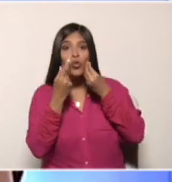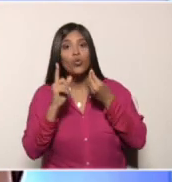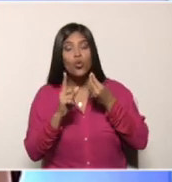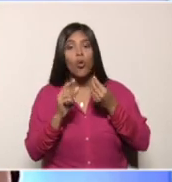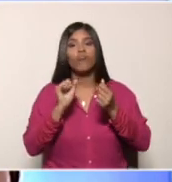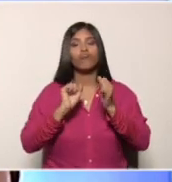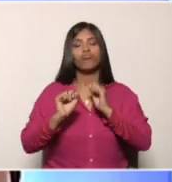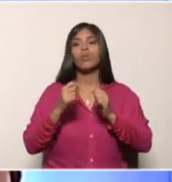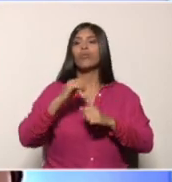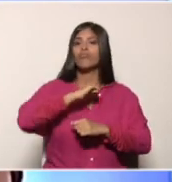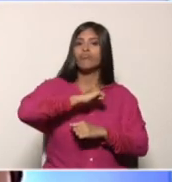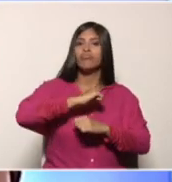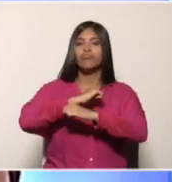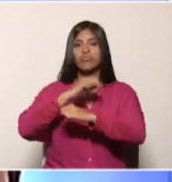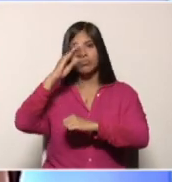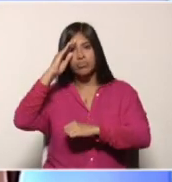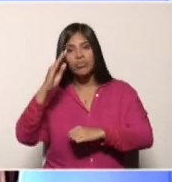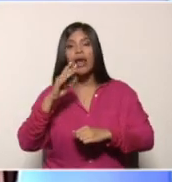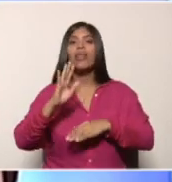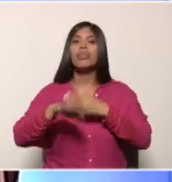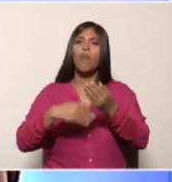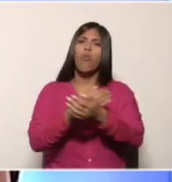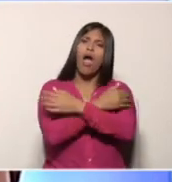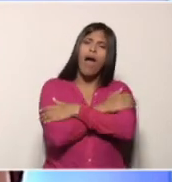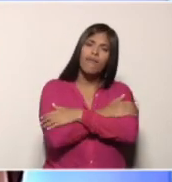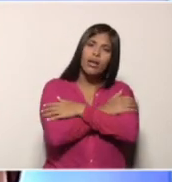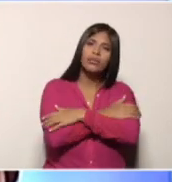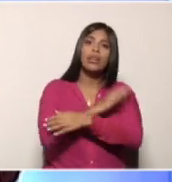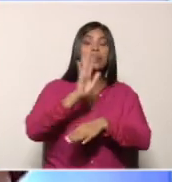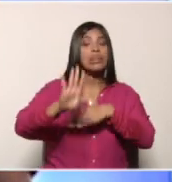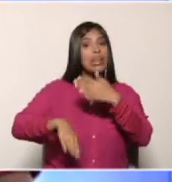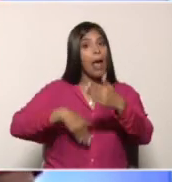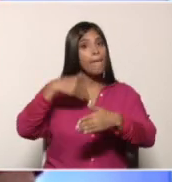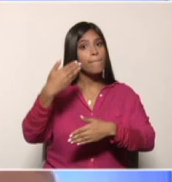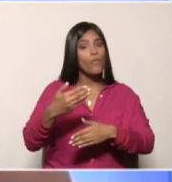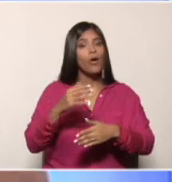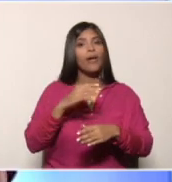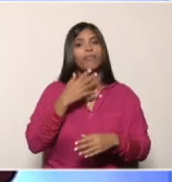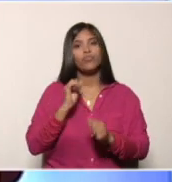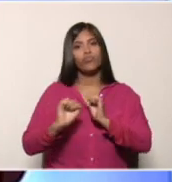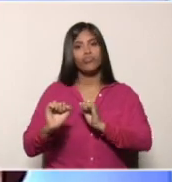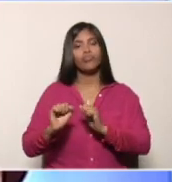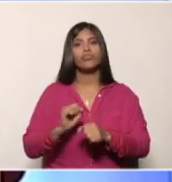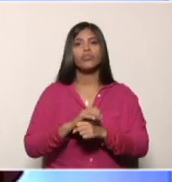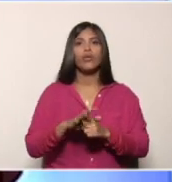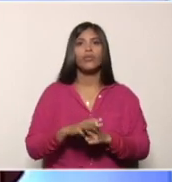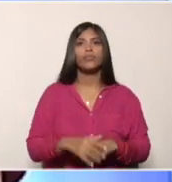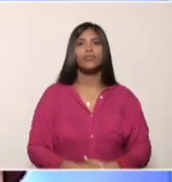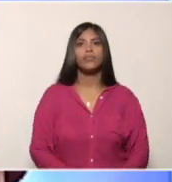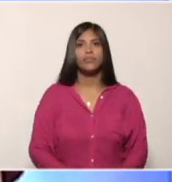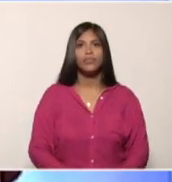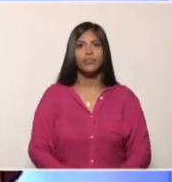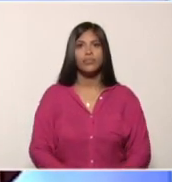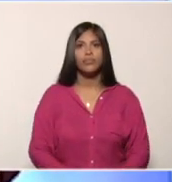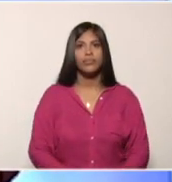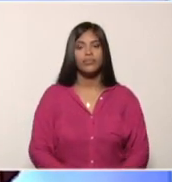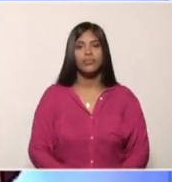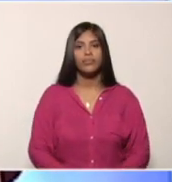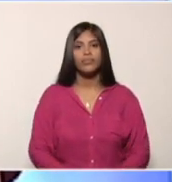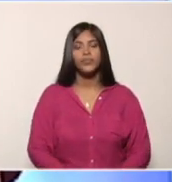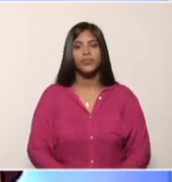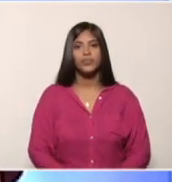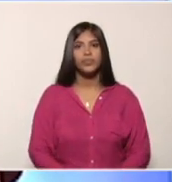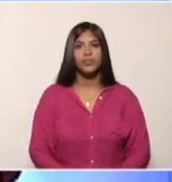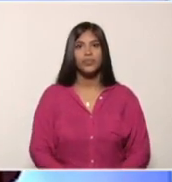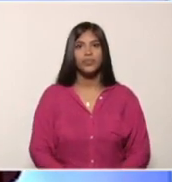nos abrazaremos, pronto nos besaremos de nuevo y mientras tanto hagamos el saludo de japonés, el de codito o un saludo tipo lengua de señas